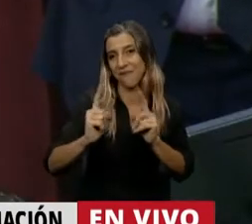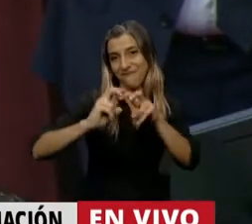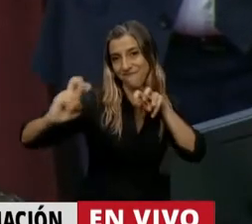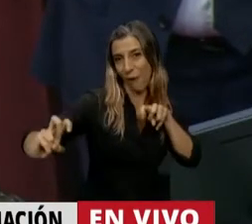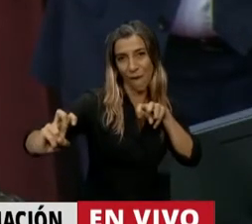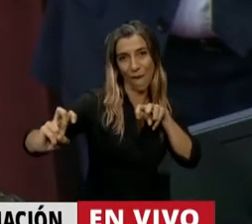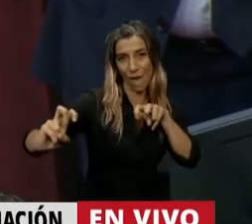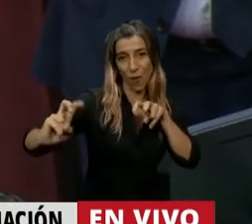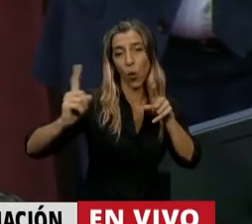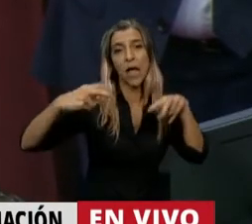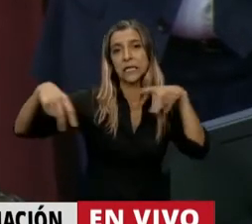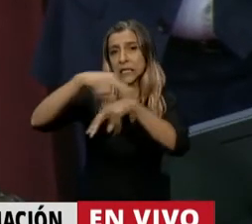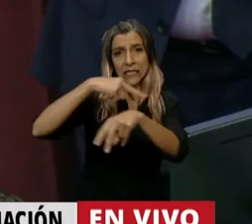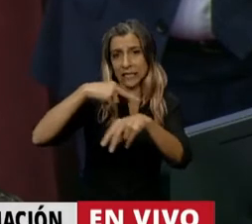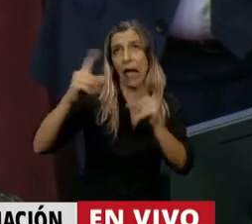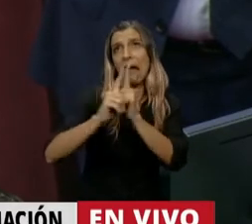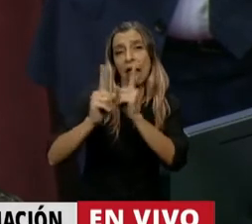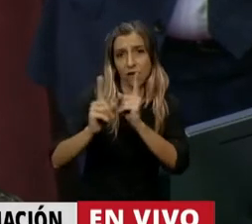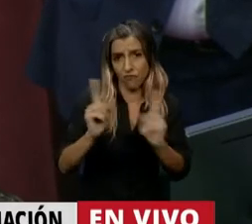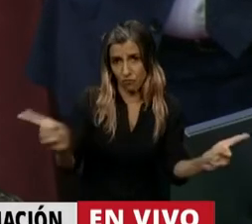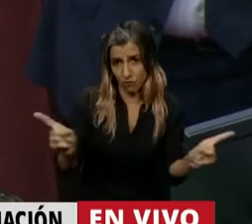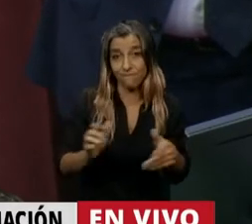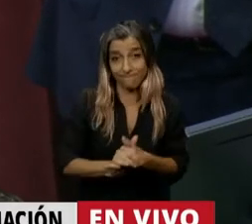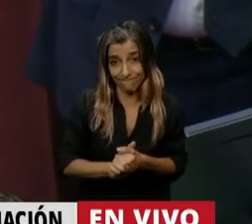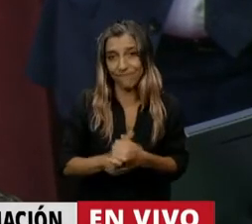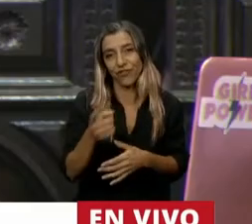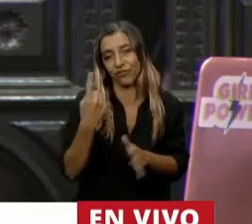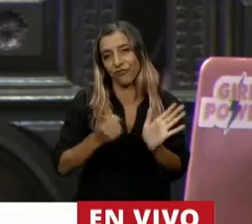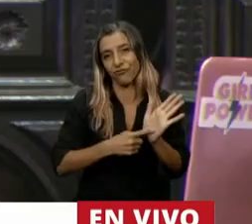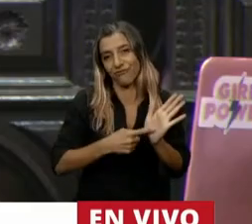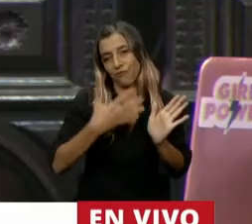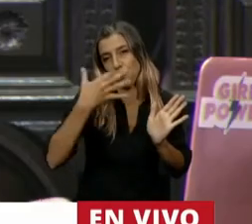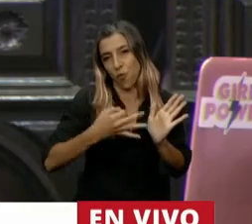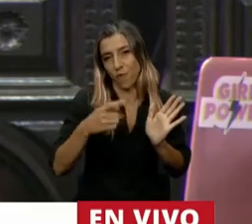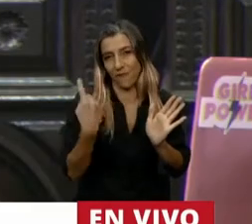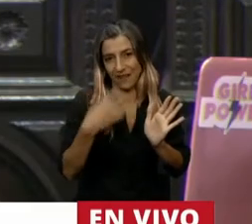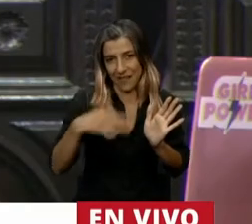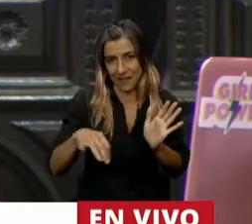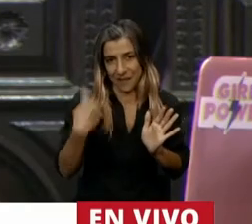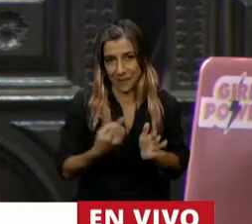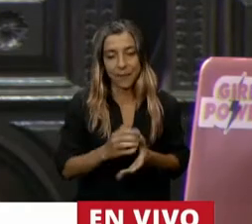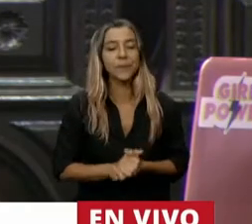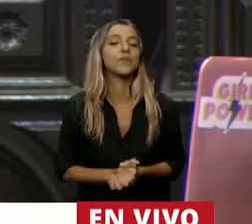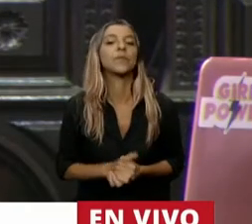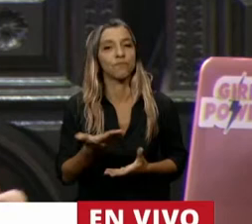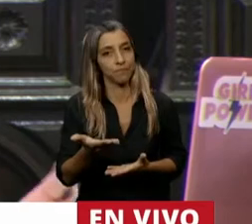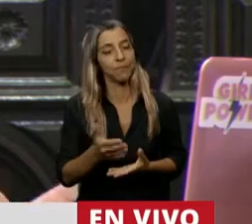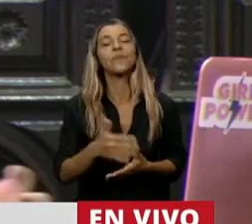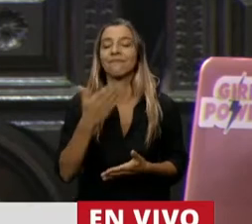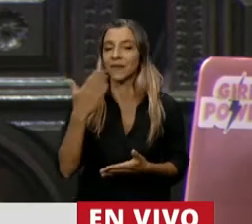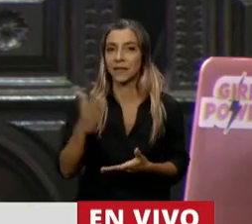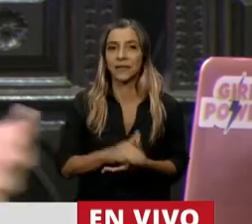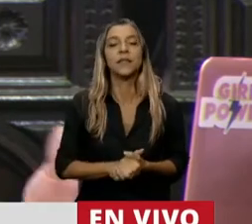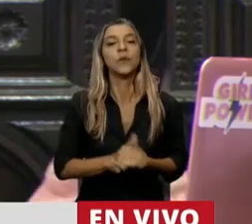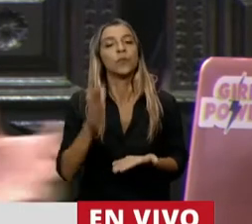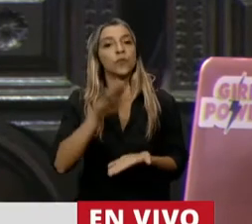y no para otras. Gracias, siga hablando, diputada. Gracias, señor presidente. Que obviamente tanto la desigualdad social, la concentración